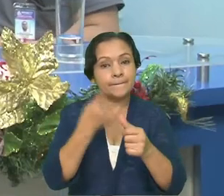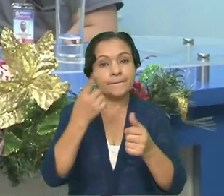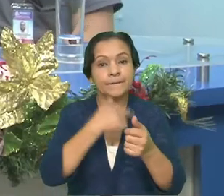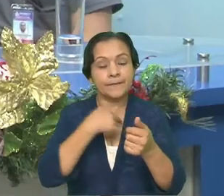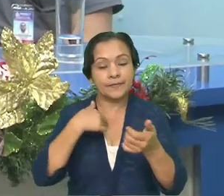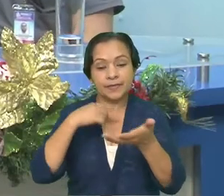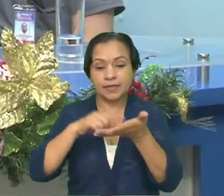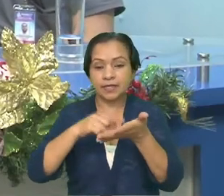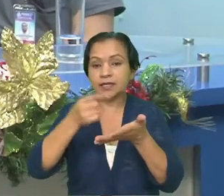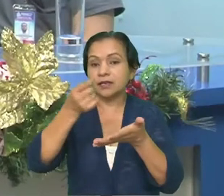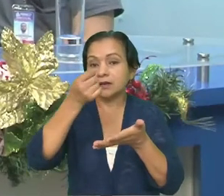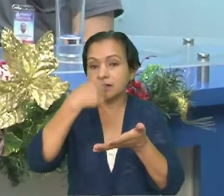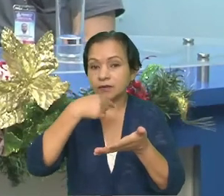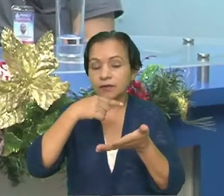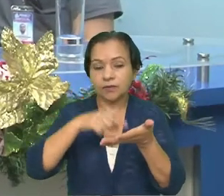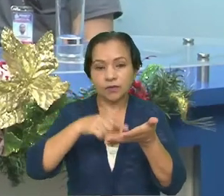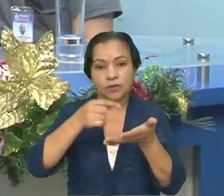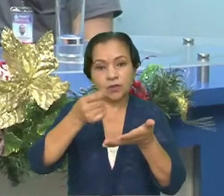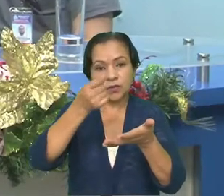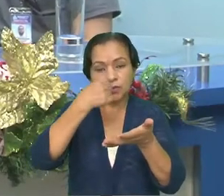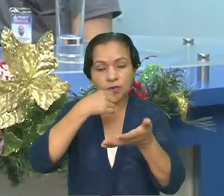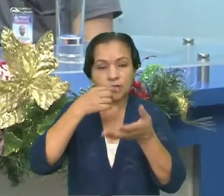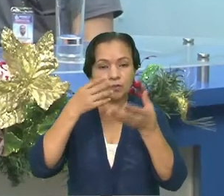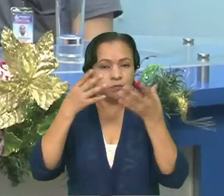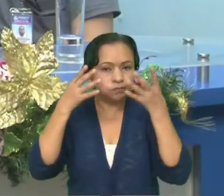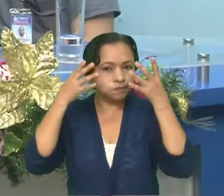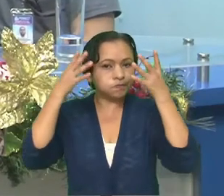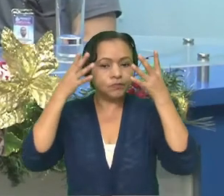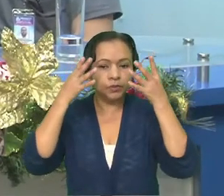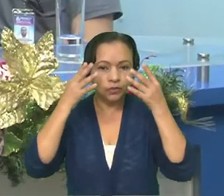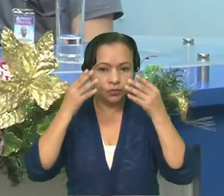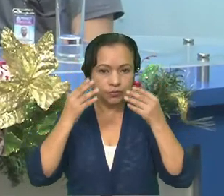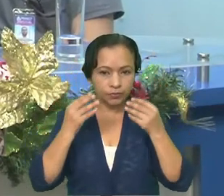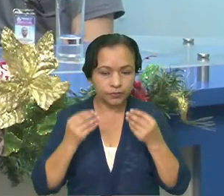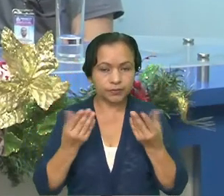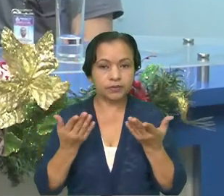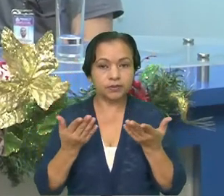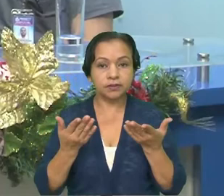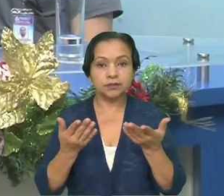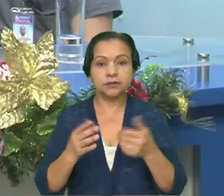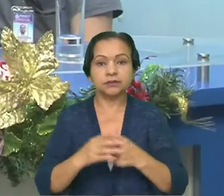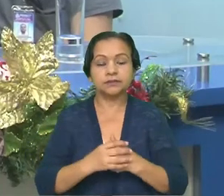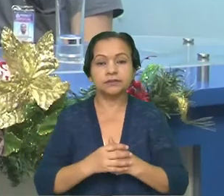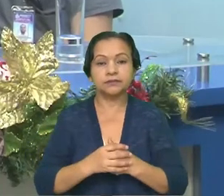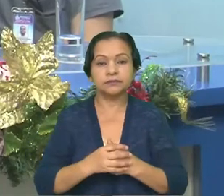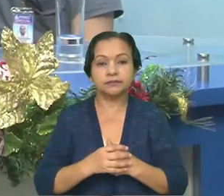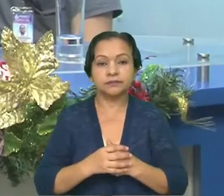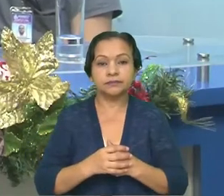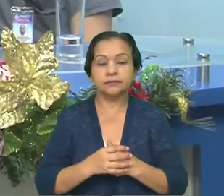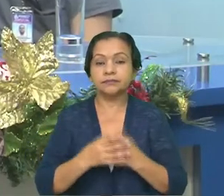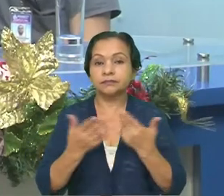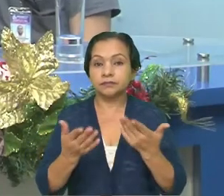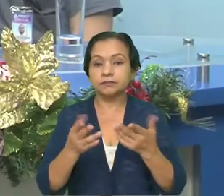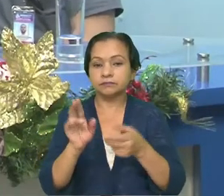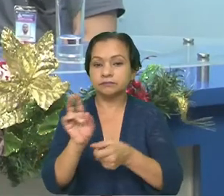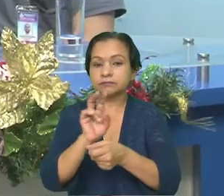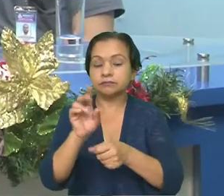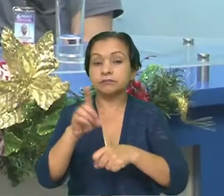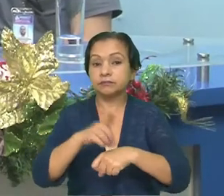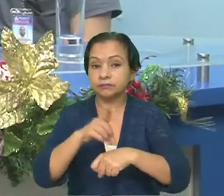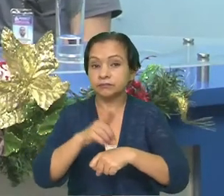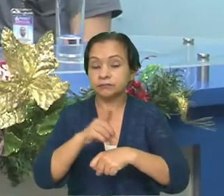del tratamiento es dar medicamentos antiinflamatorios a alta dosis, y aquí ocupamos los esteroides, pero bajo vigilancia